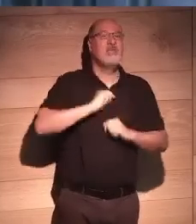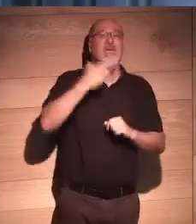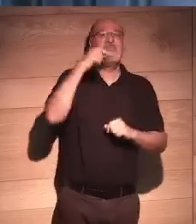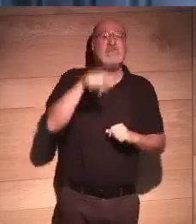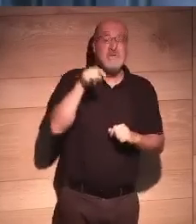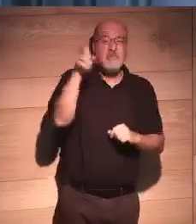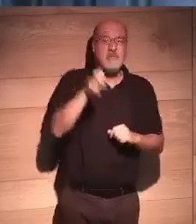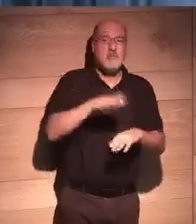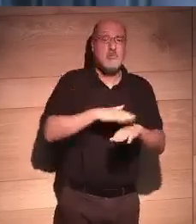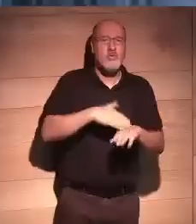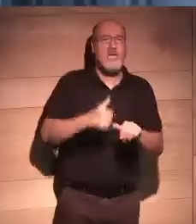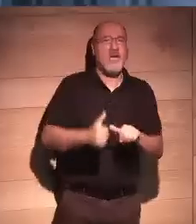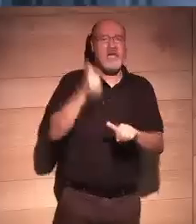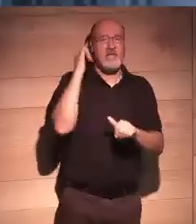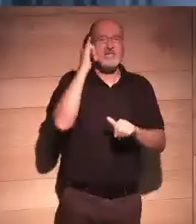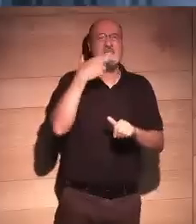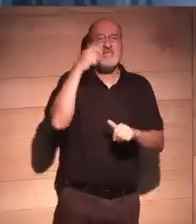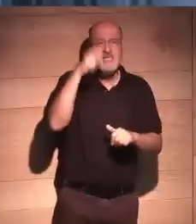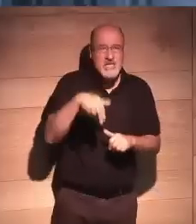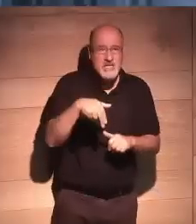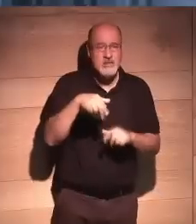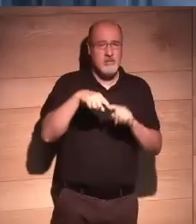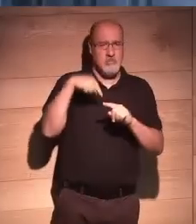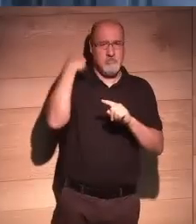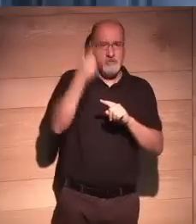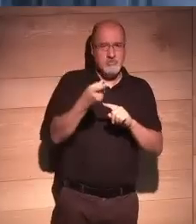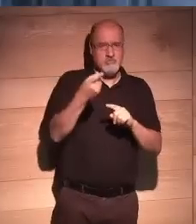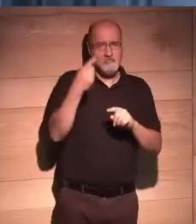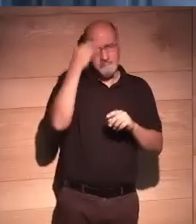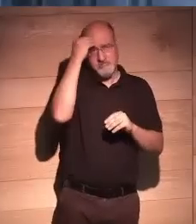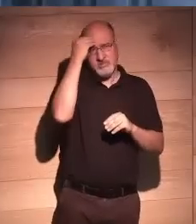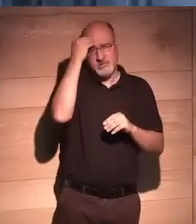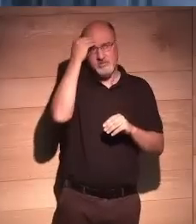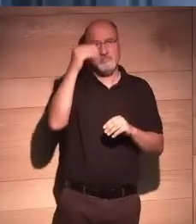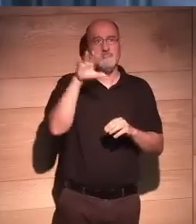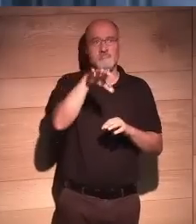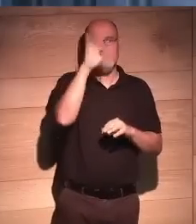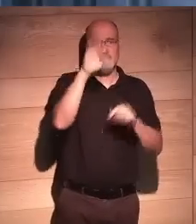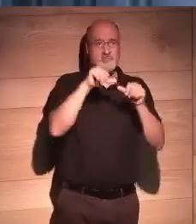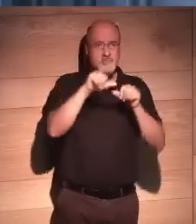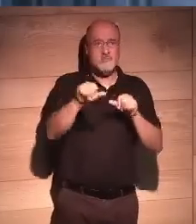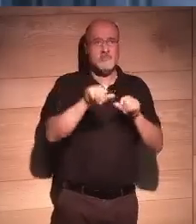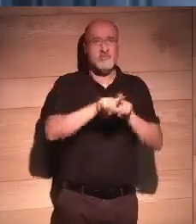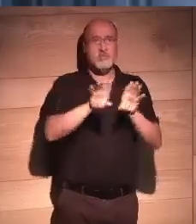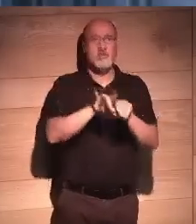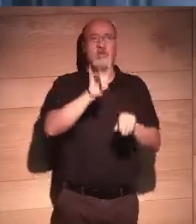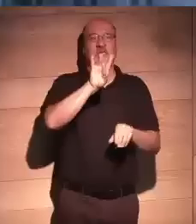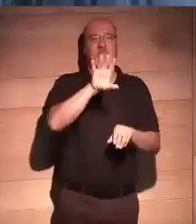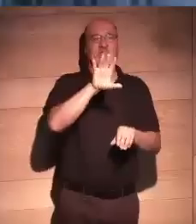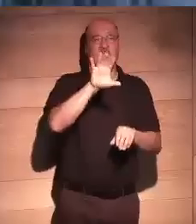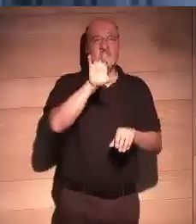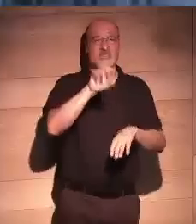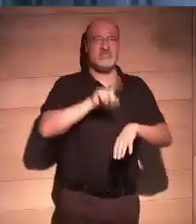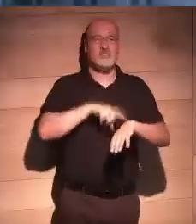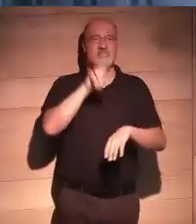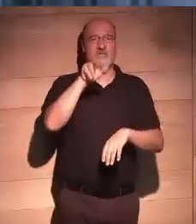información de ahí, quién está detrás, y plantearte si tienes 15 segundos para imaginar. Si no